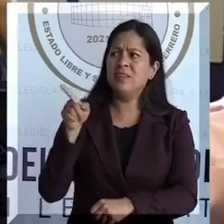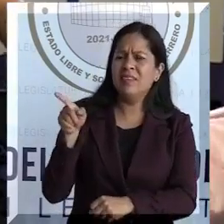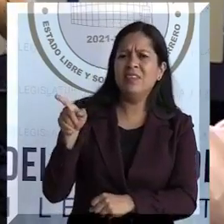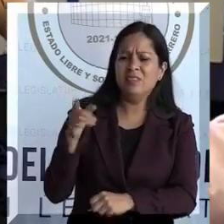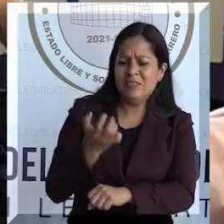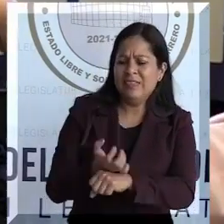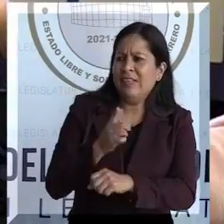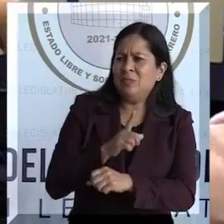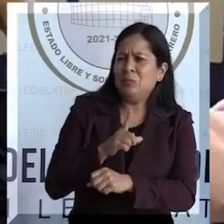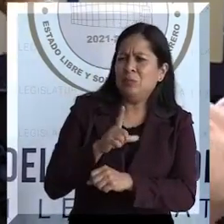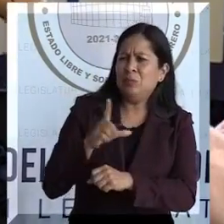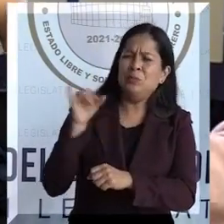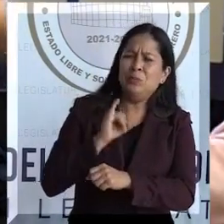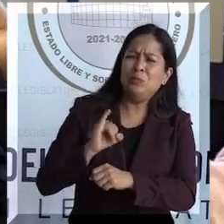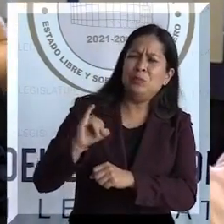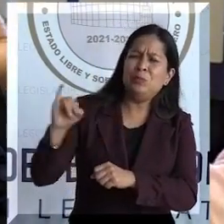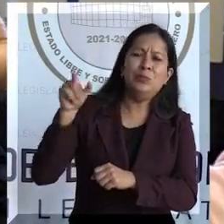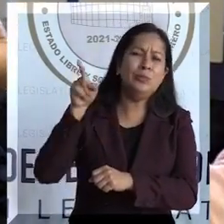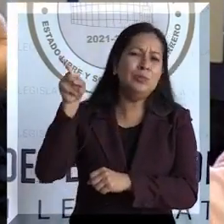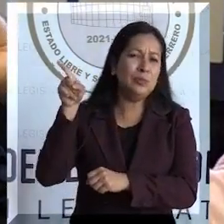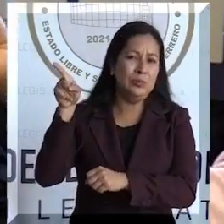Ellos, aunque están lejos de aquí,